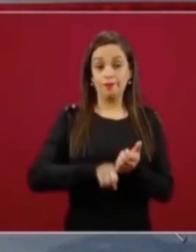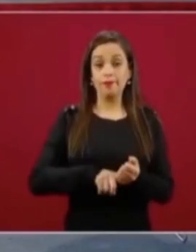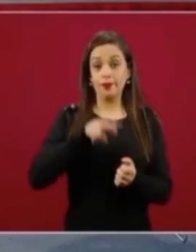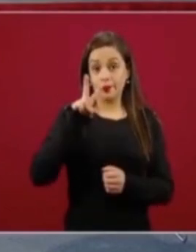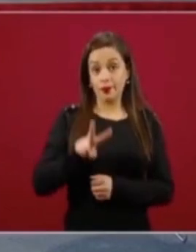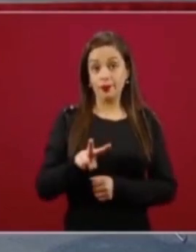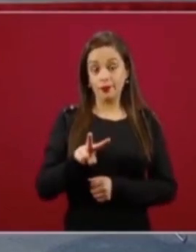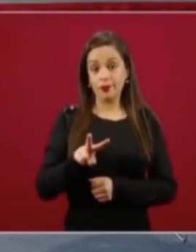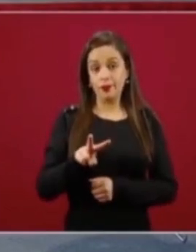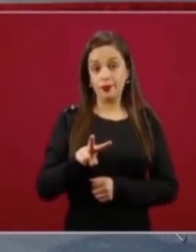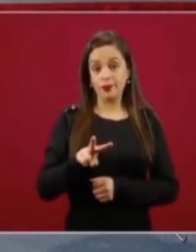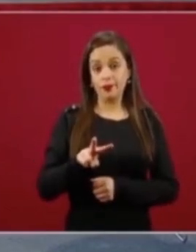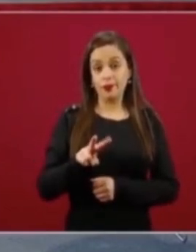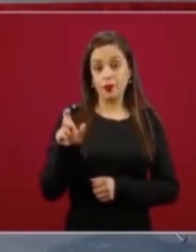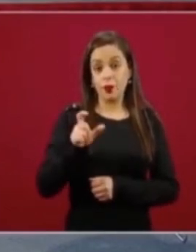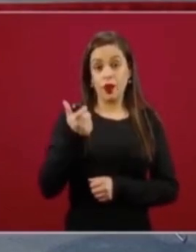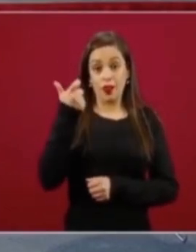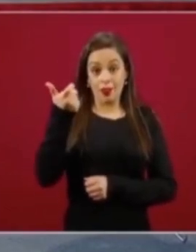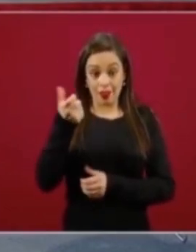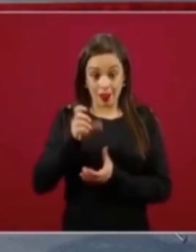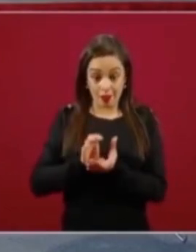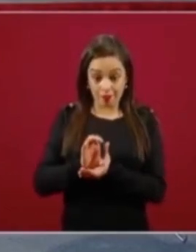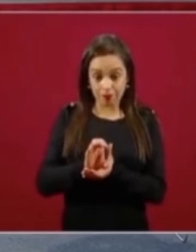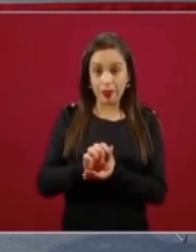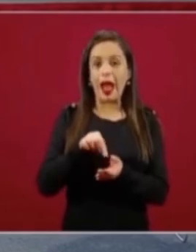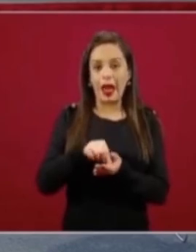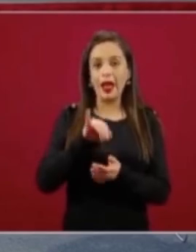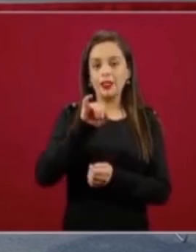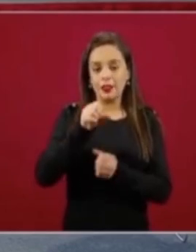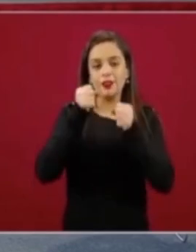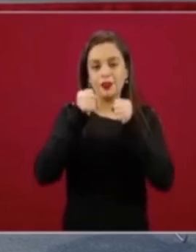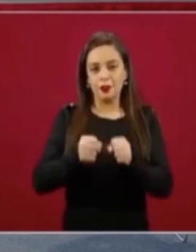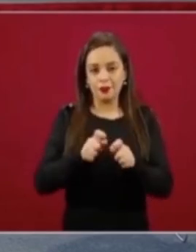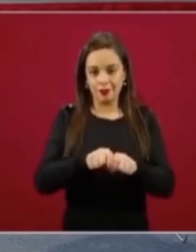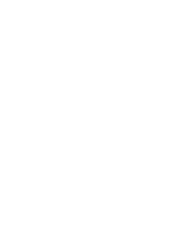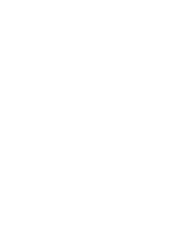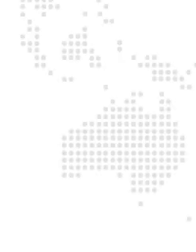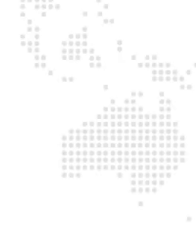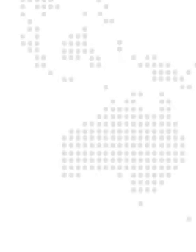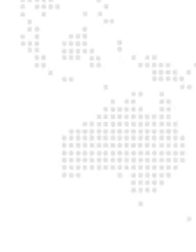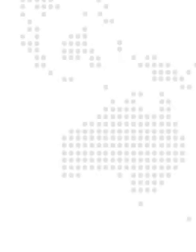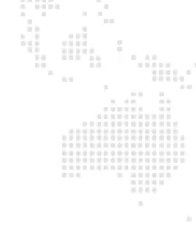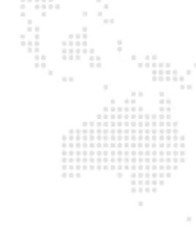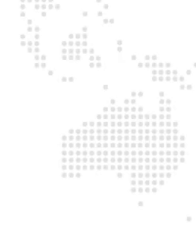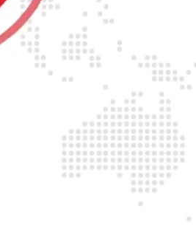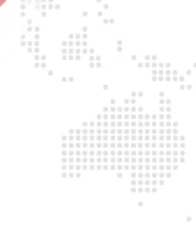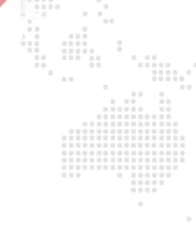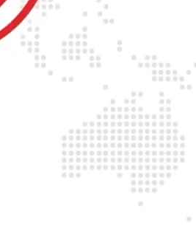caso del efectivo, de que sí sea el dinero, los 5.240 juntos.